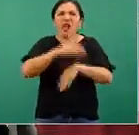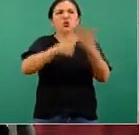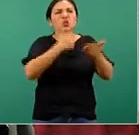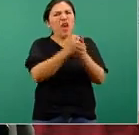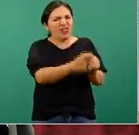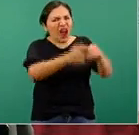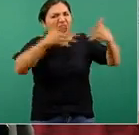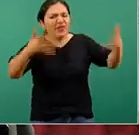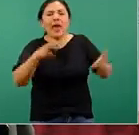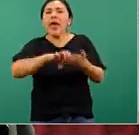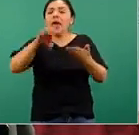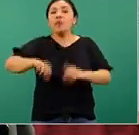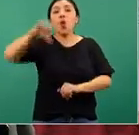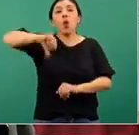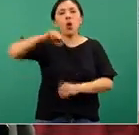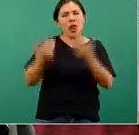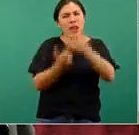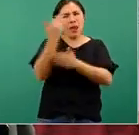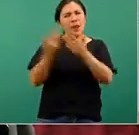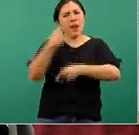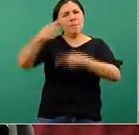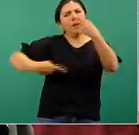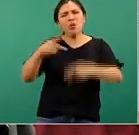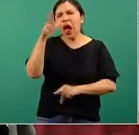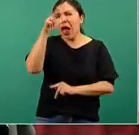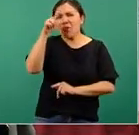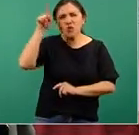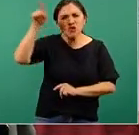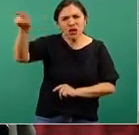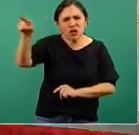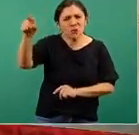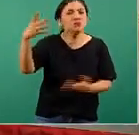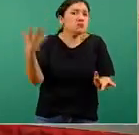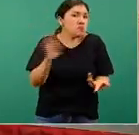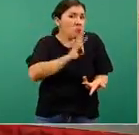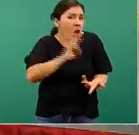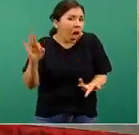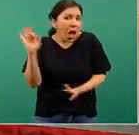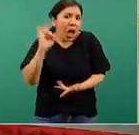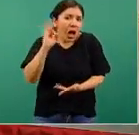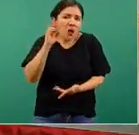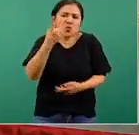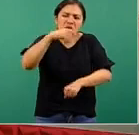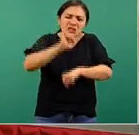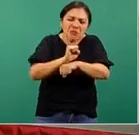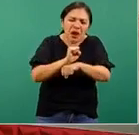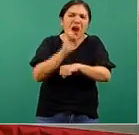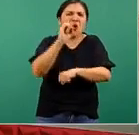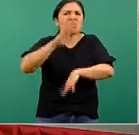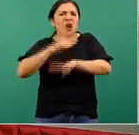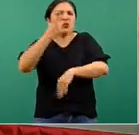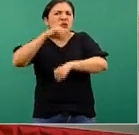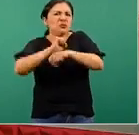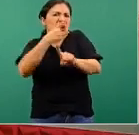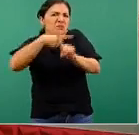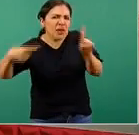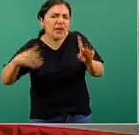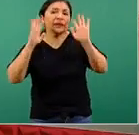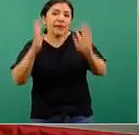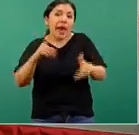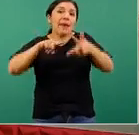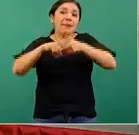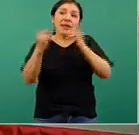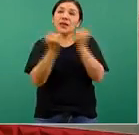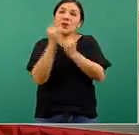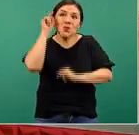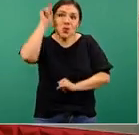mañana se preguntaba por Hermosillo, por ejemplo. Es posible que en una semana, un poco más, semana y media, ya estemos vacunando también